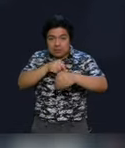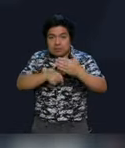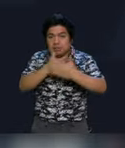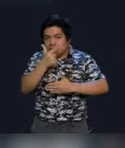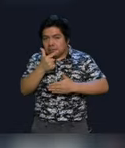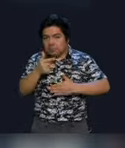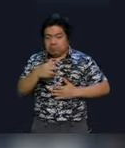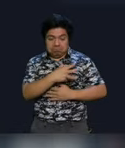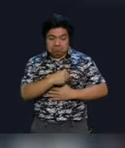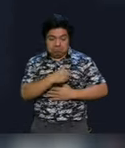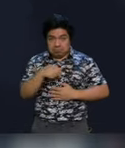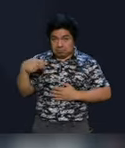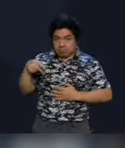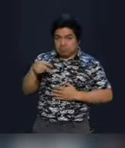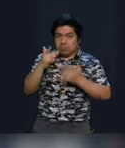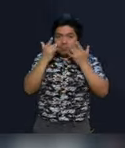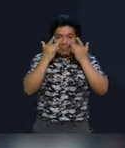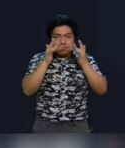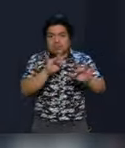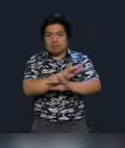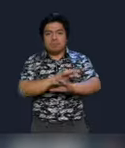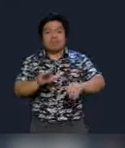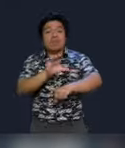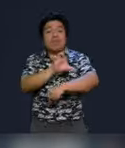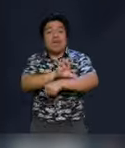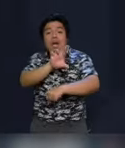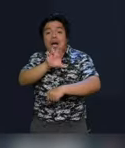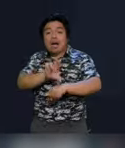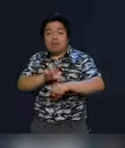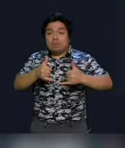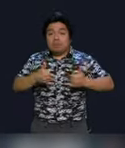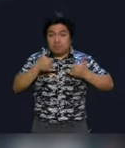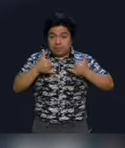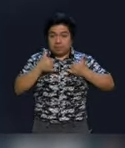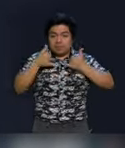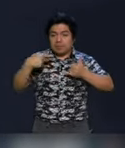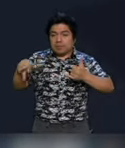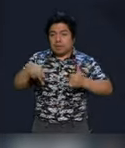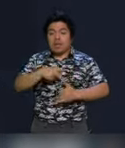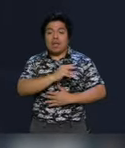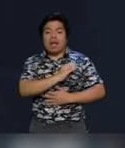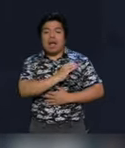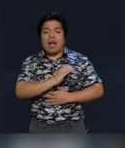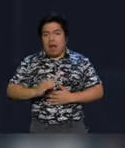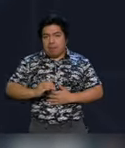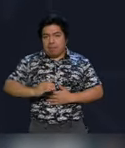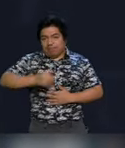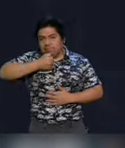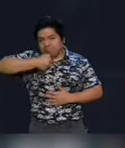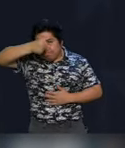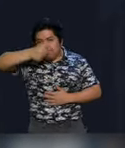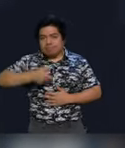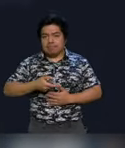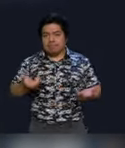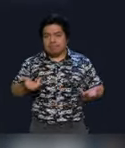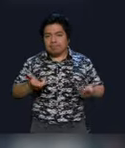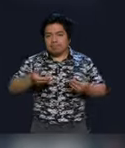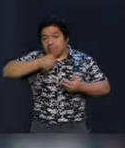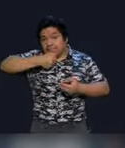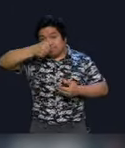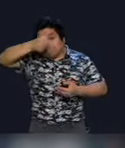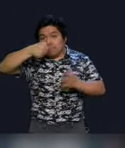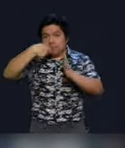joven hijo de sochil Gálvez renunció a su cargo como coordinador de jóvenes en la campaña de su mamá y mire evidentemente en el contexto de la campaña